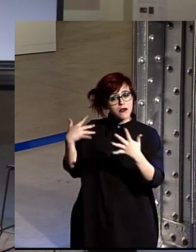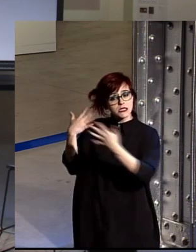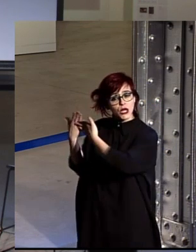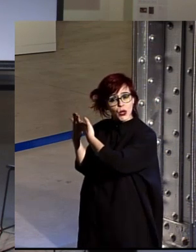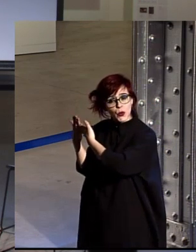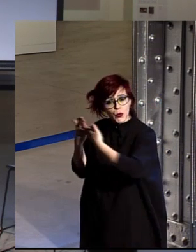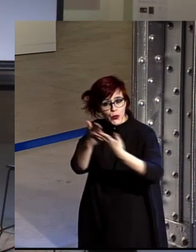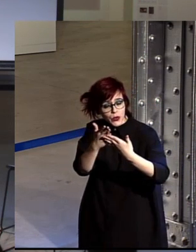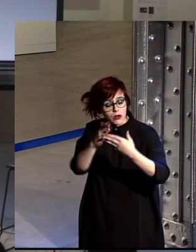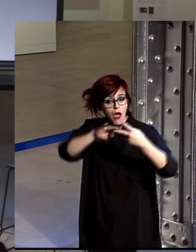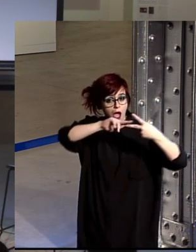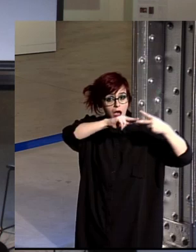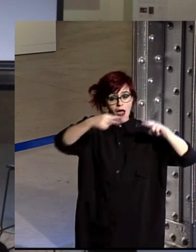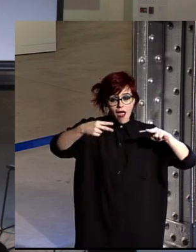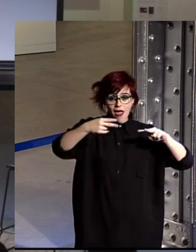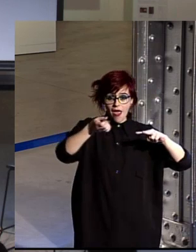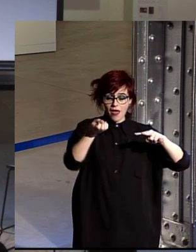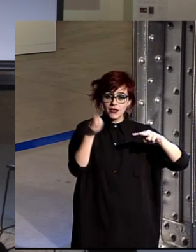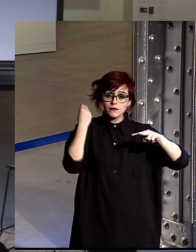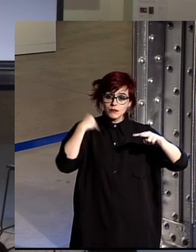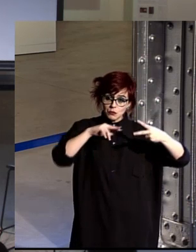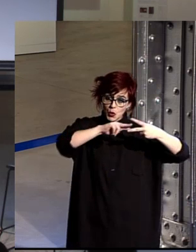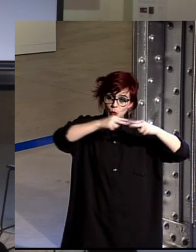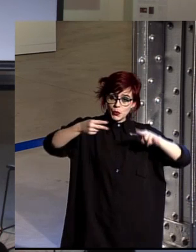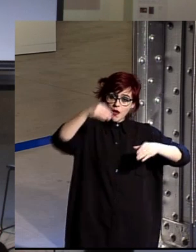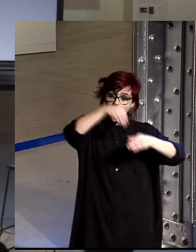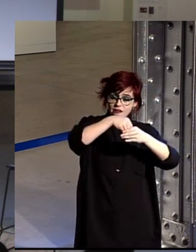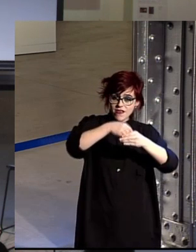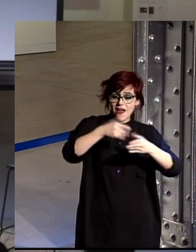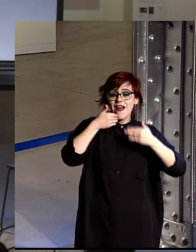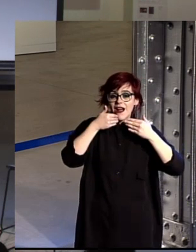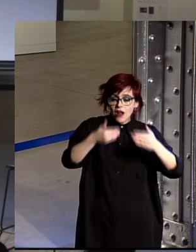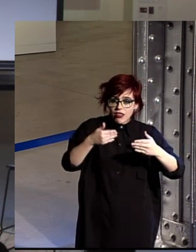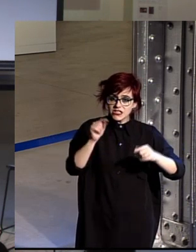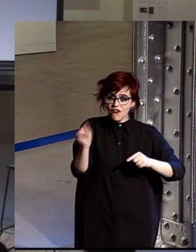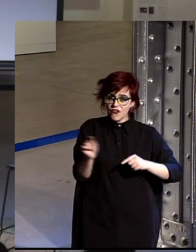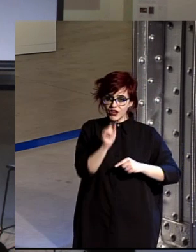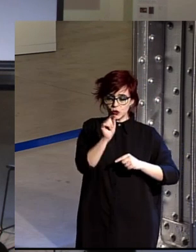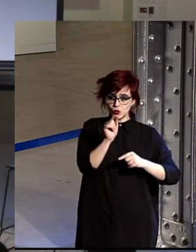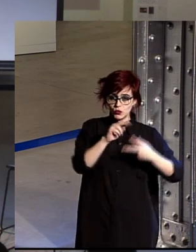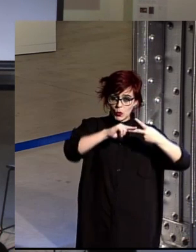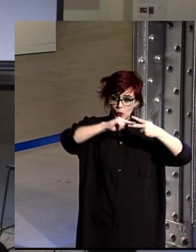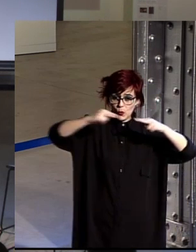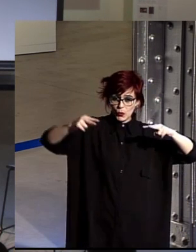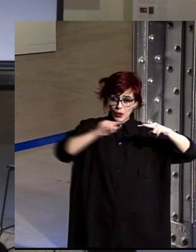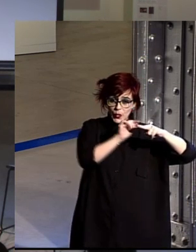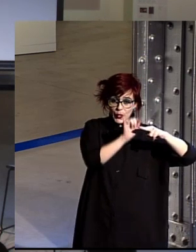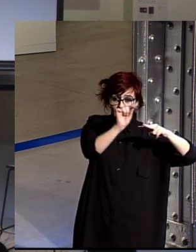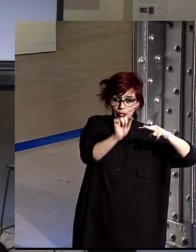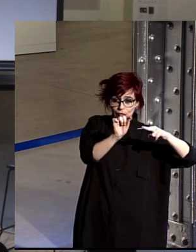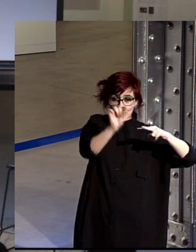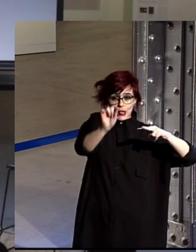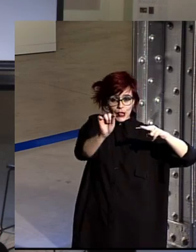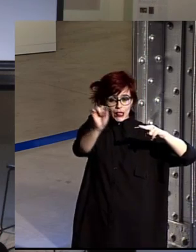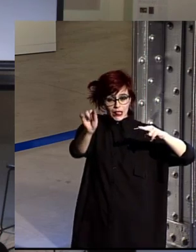los genomas contiene información genética que ha llegado a ellos a través de virus por transporte horizontal. Se considera que en nuestro genoma aproximadamente la mitad de